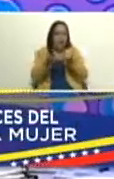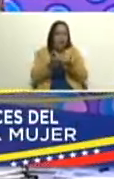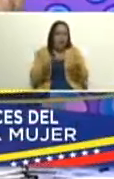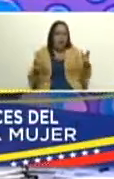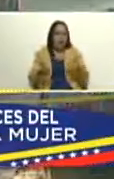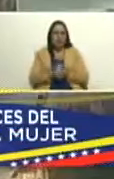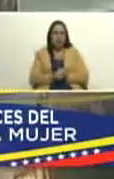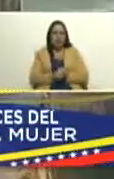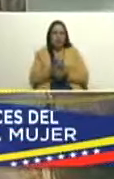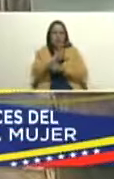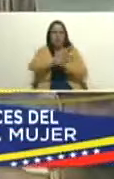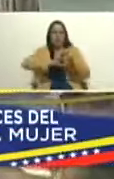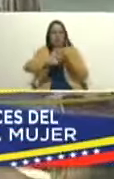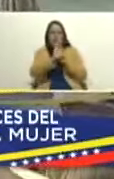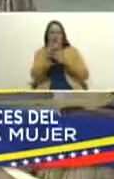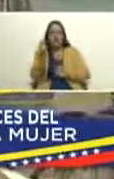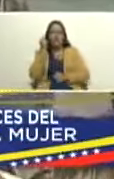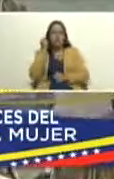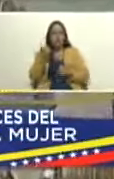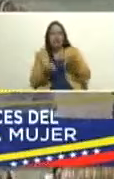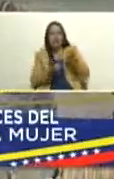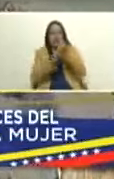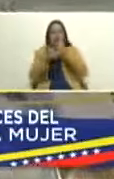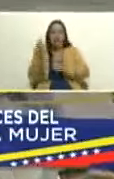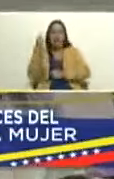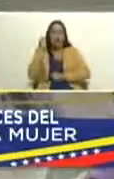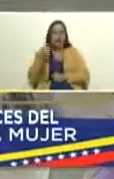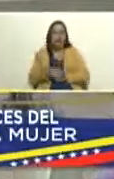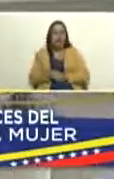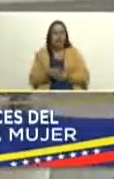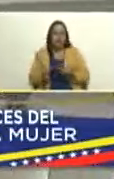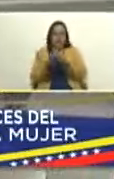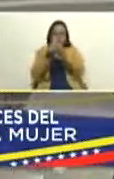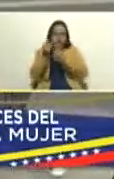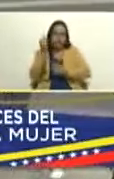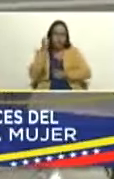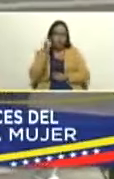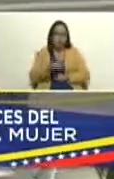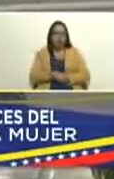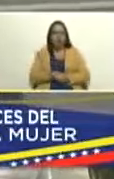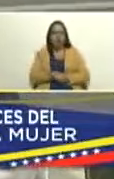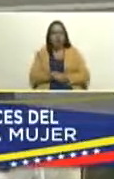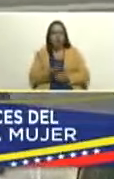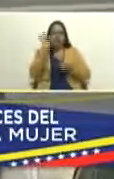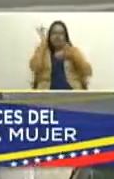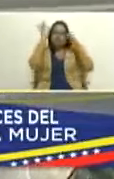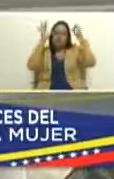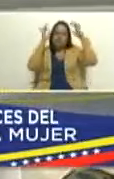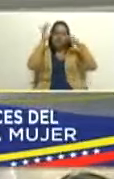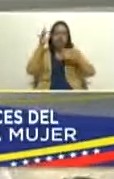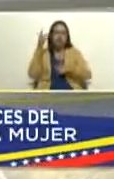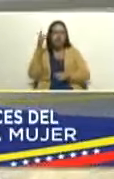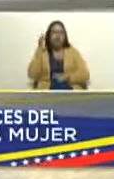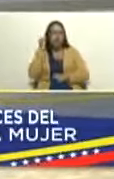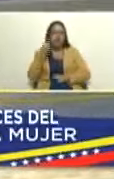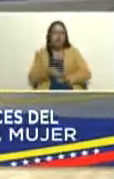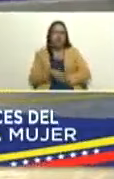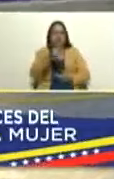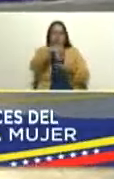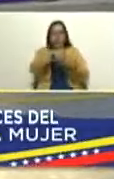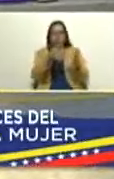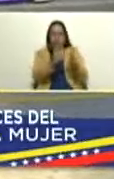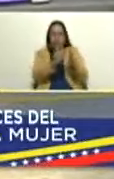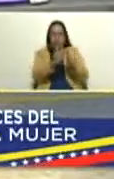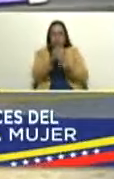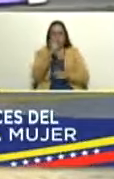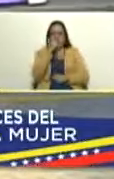La cultura de la mujer, para la mujer, con la mujer, la creatividad de la mujer en su hogar,